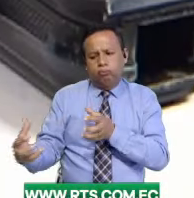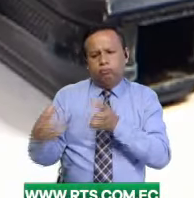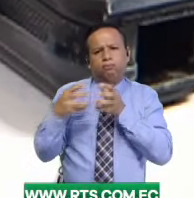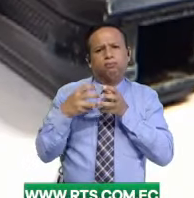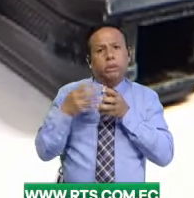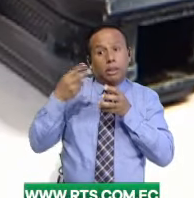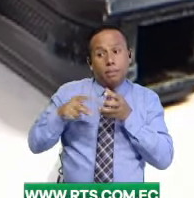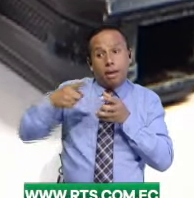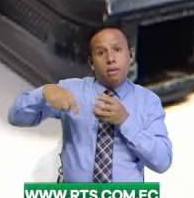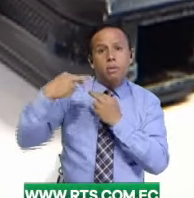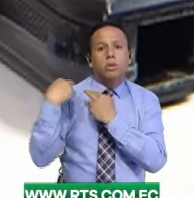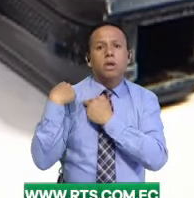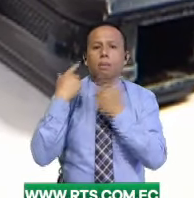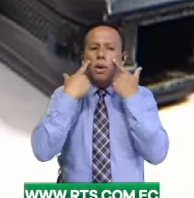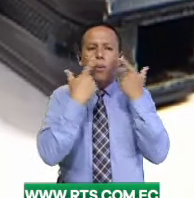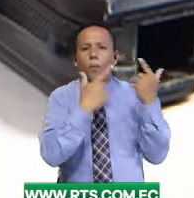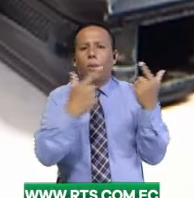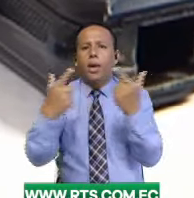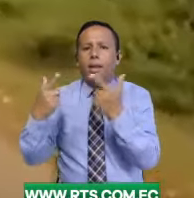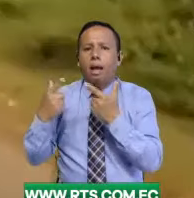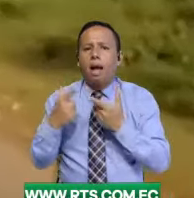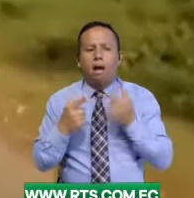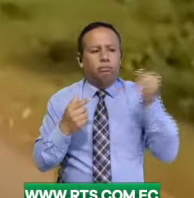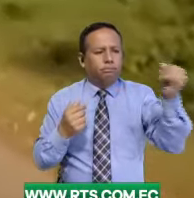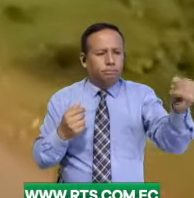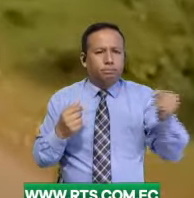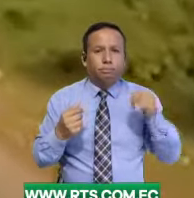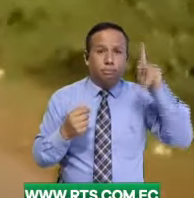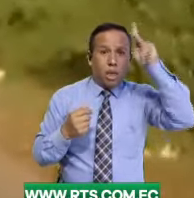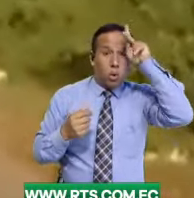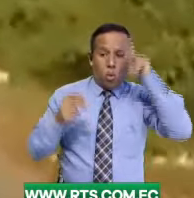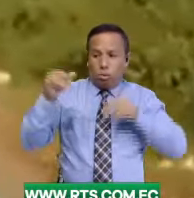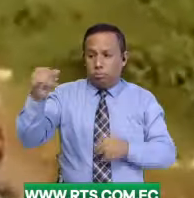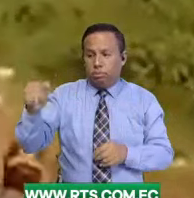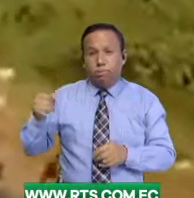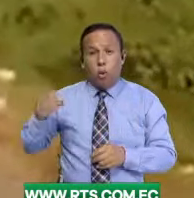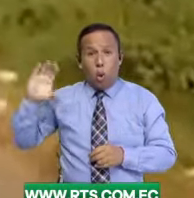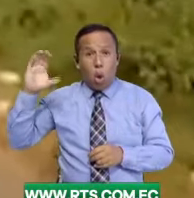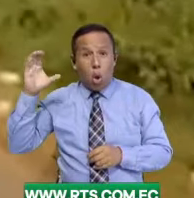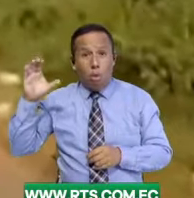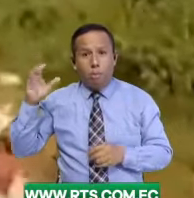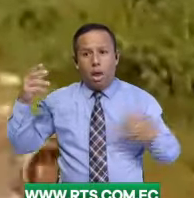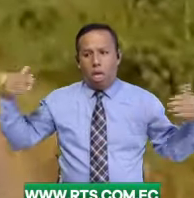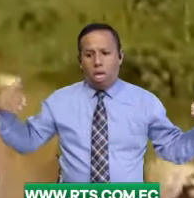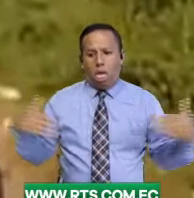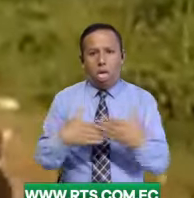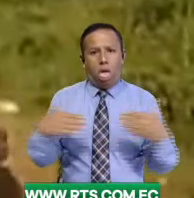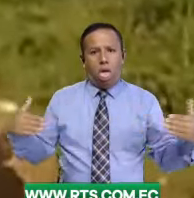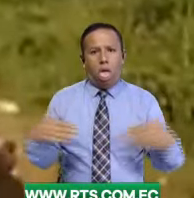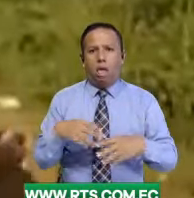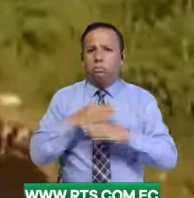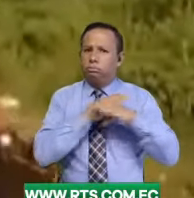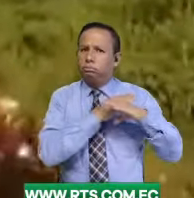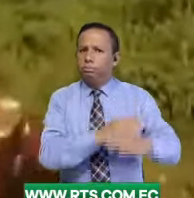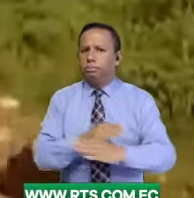de armas en ambas fronteras. La FICE estará articulada hasta que bajen los